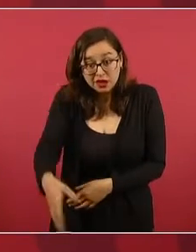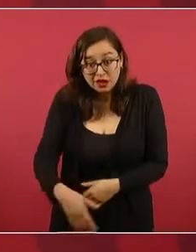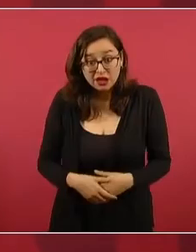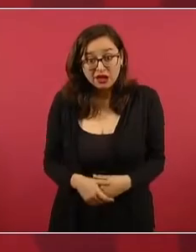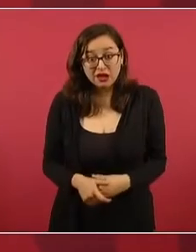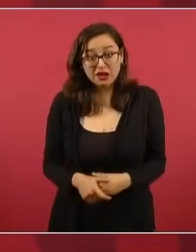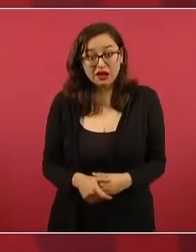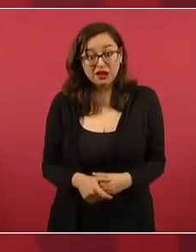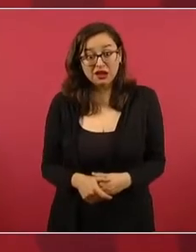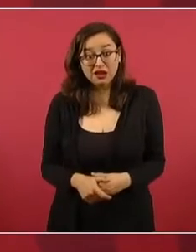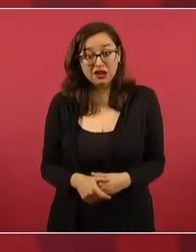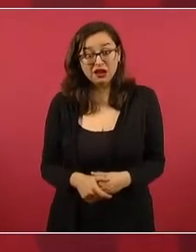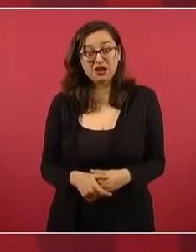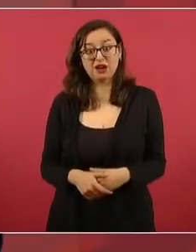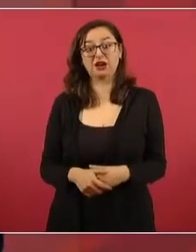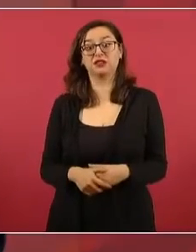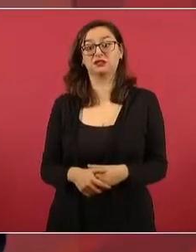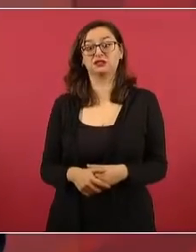Pues